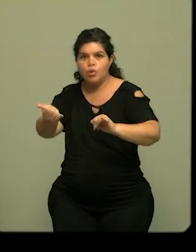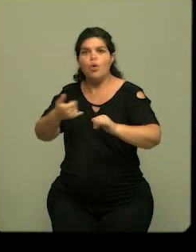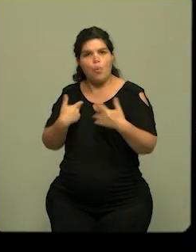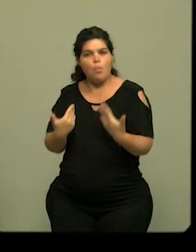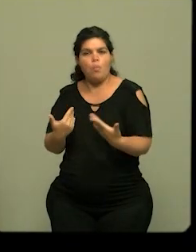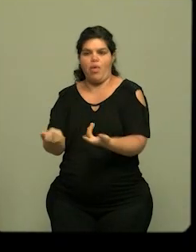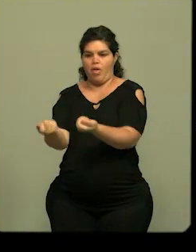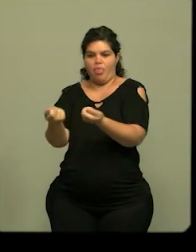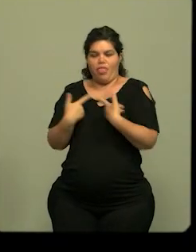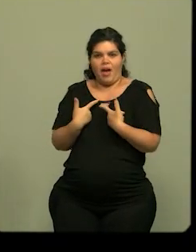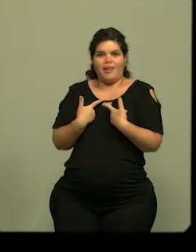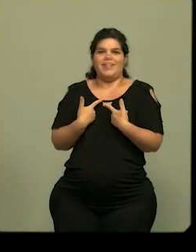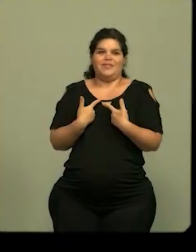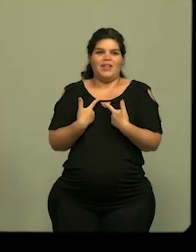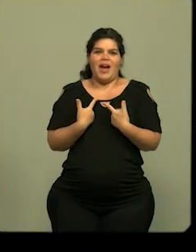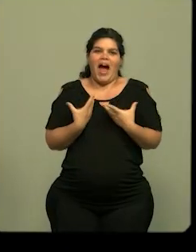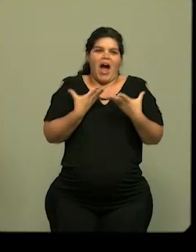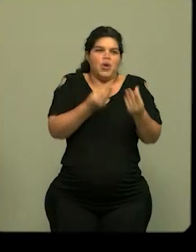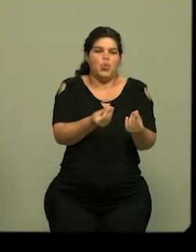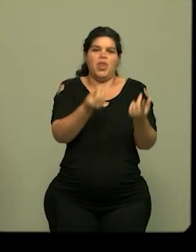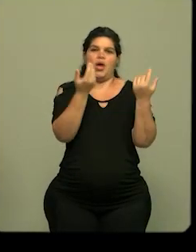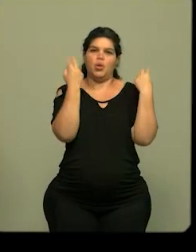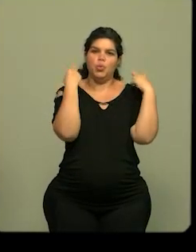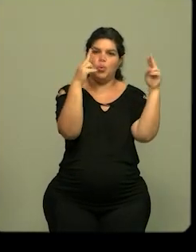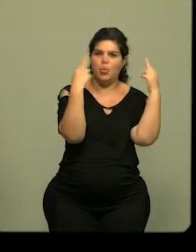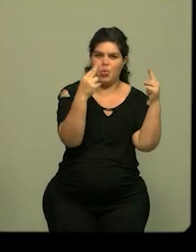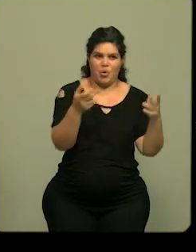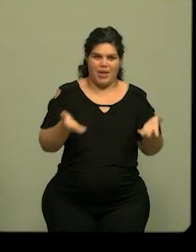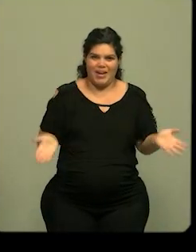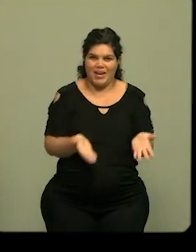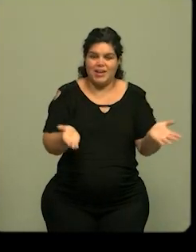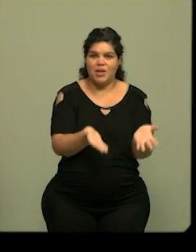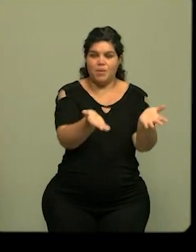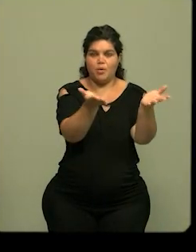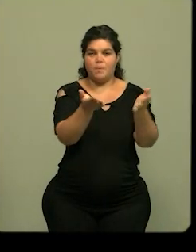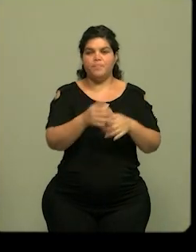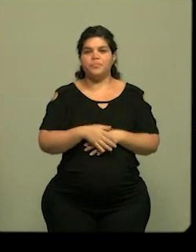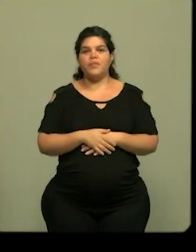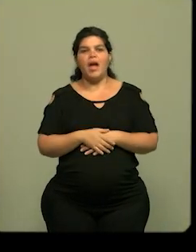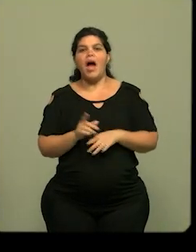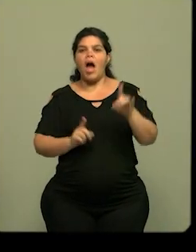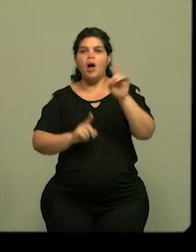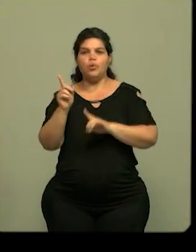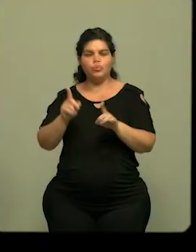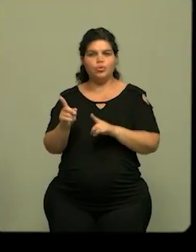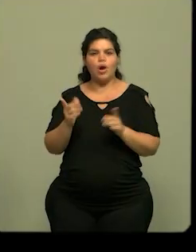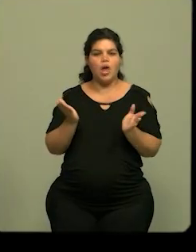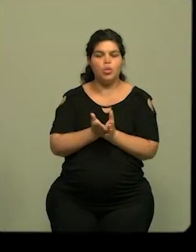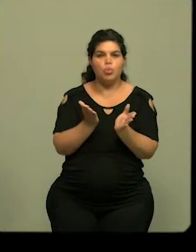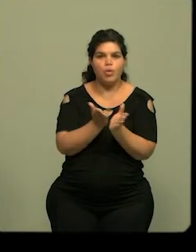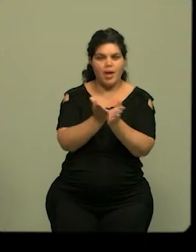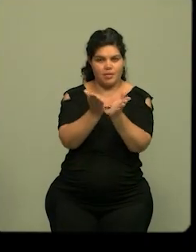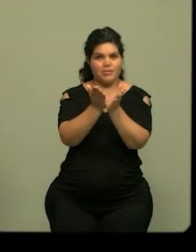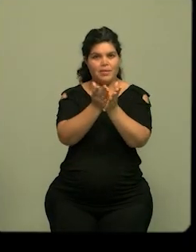nuestros chicos, a través, por ejemplo, de las prácticas profesionales, estén haciendo walking tour. Estos walking tour muchos tienen de